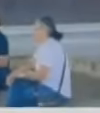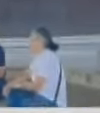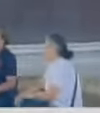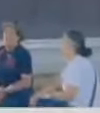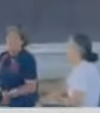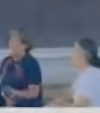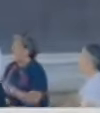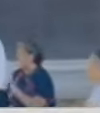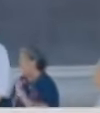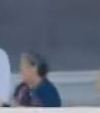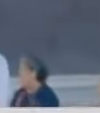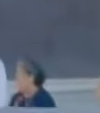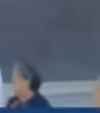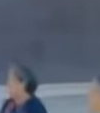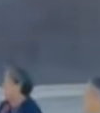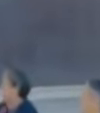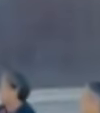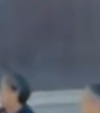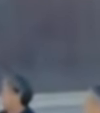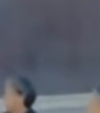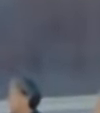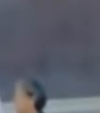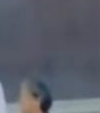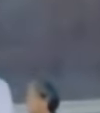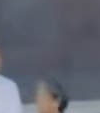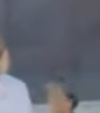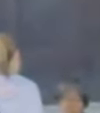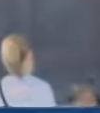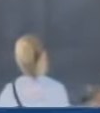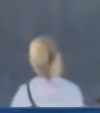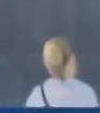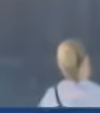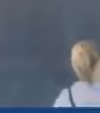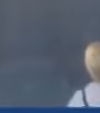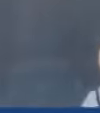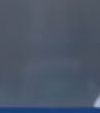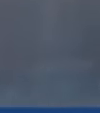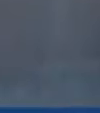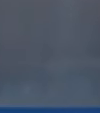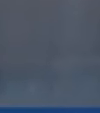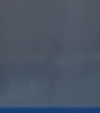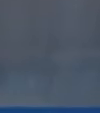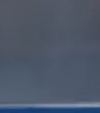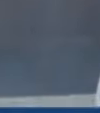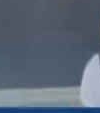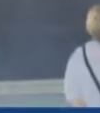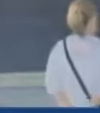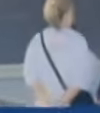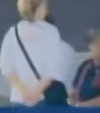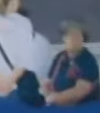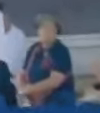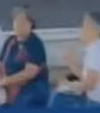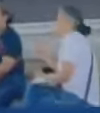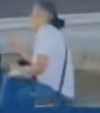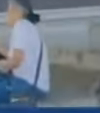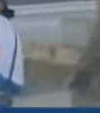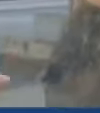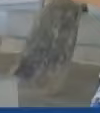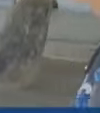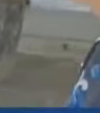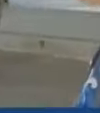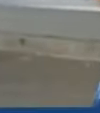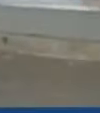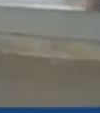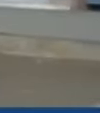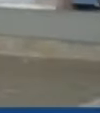el 2002. No, hubo como una, lo que había es como una transición de los tipos de ataque. Exacto. Justamente ahorita en las elecciones vivimos una,